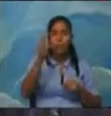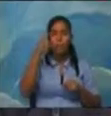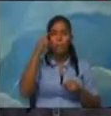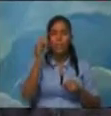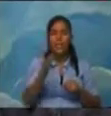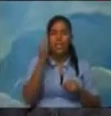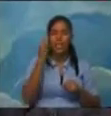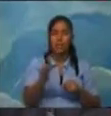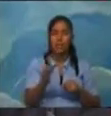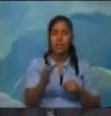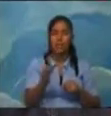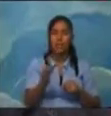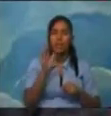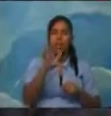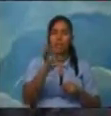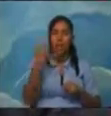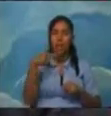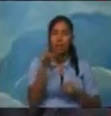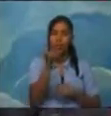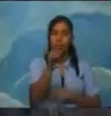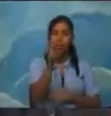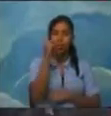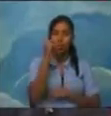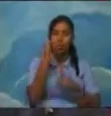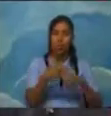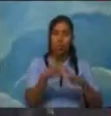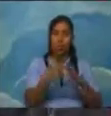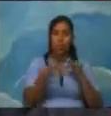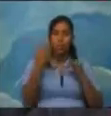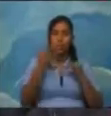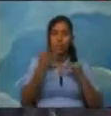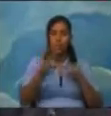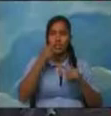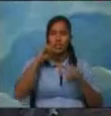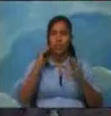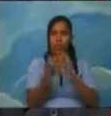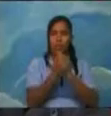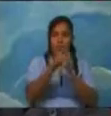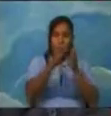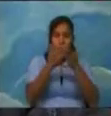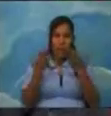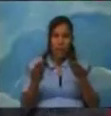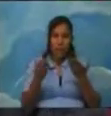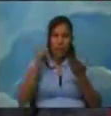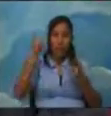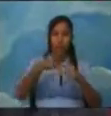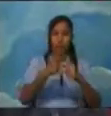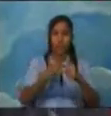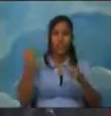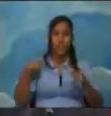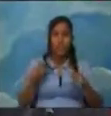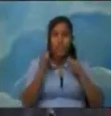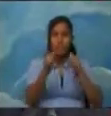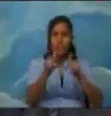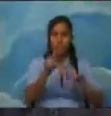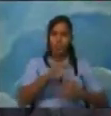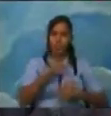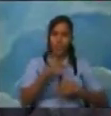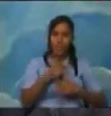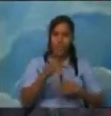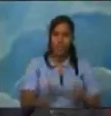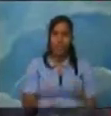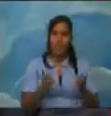siempre. Así que hay dos cosas importantes acá. El que guarda la palabra, entonces tiene bienestar y tiene